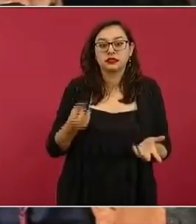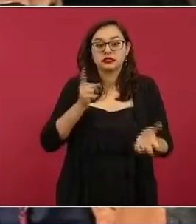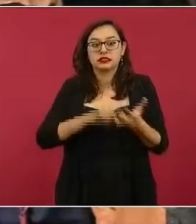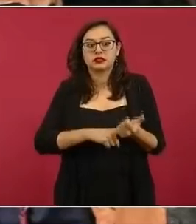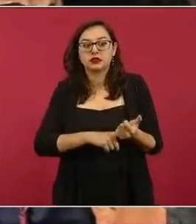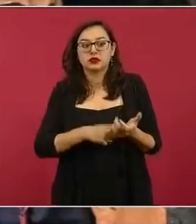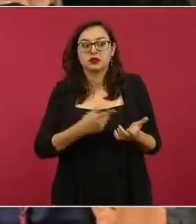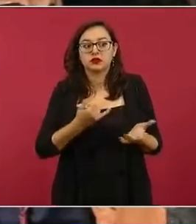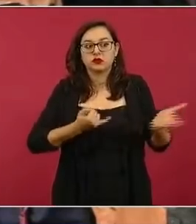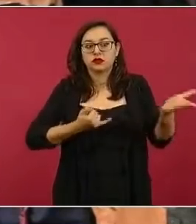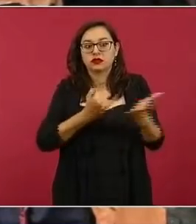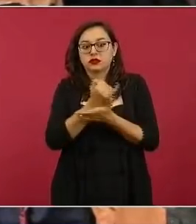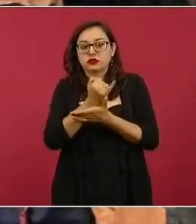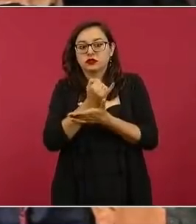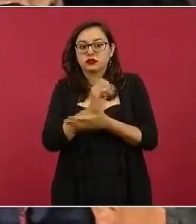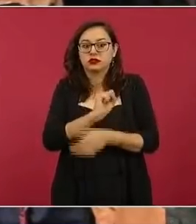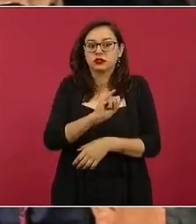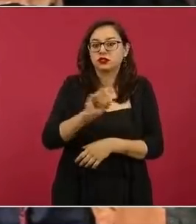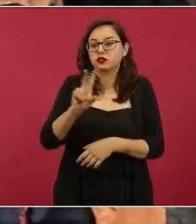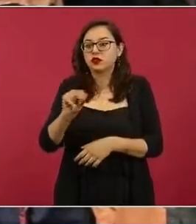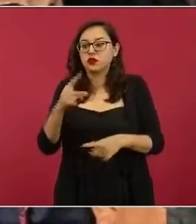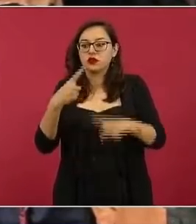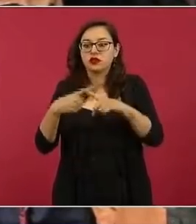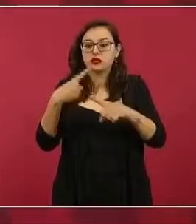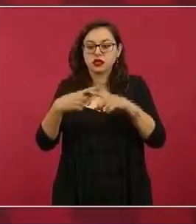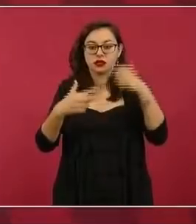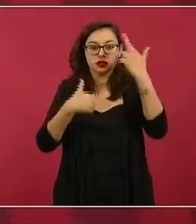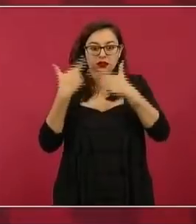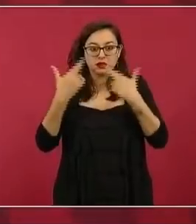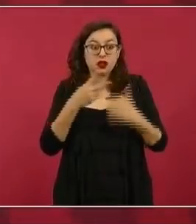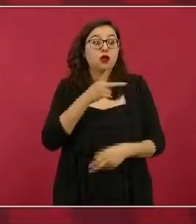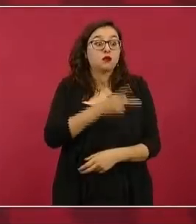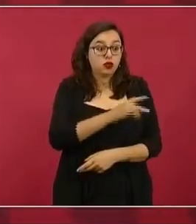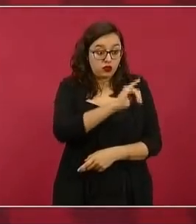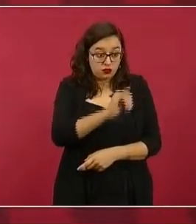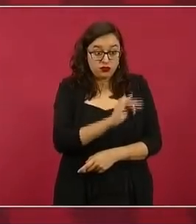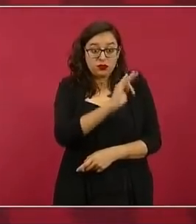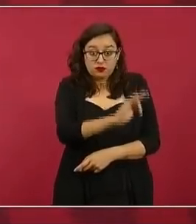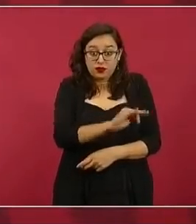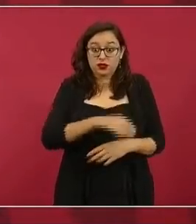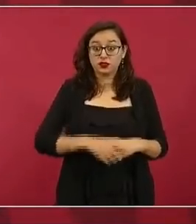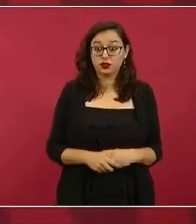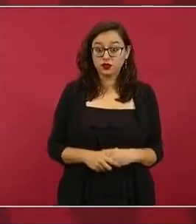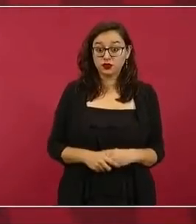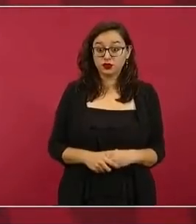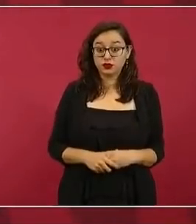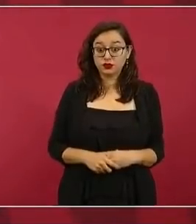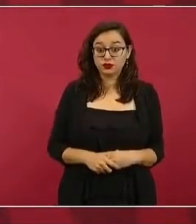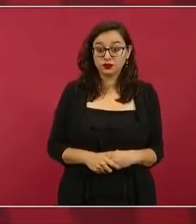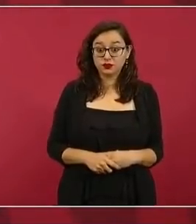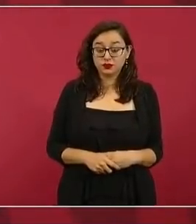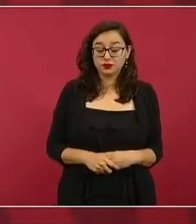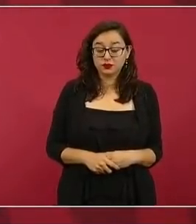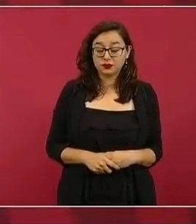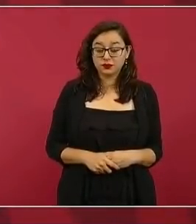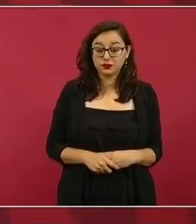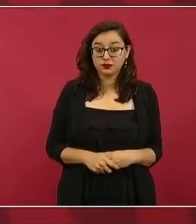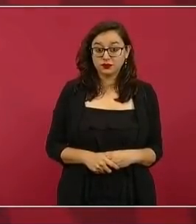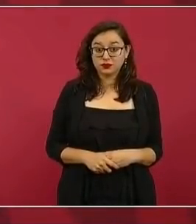en caso de que esto sea o no real? La fiscalía. El Poder Judicial. Uno de los problemas que